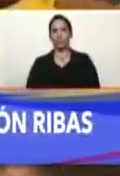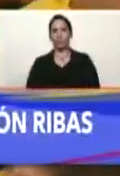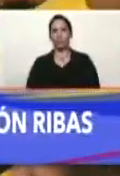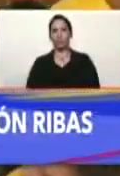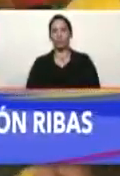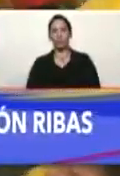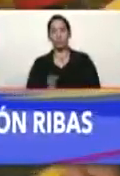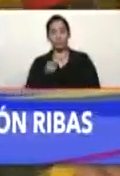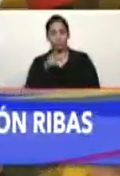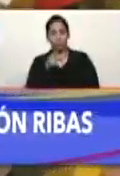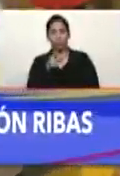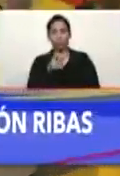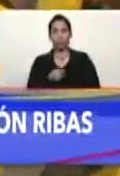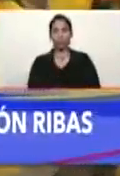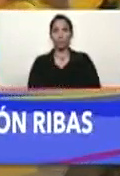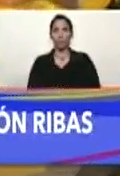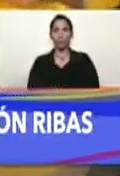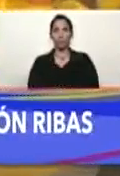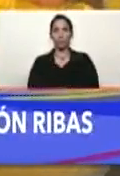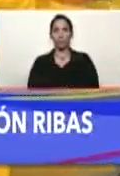por eso.